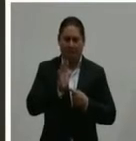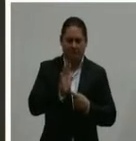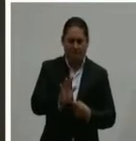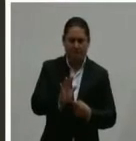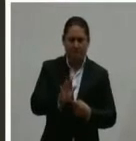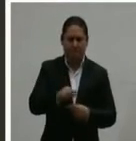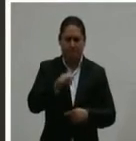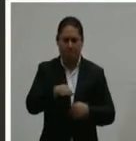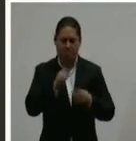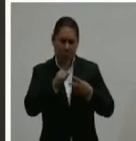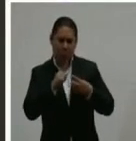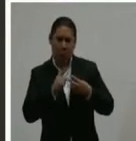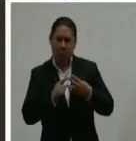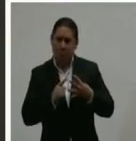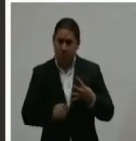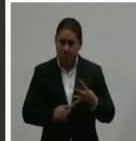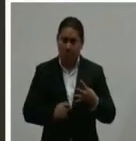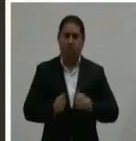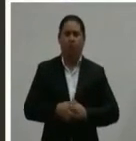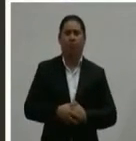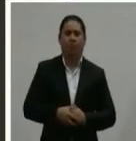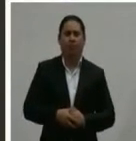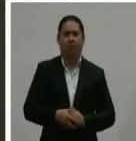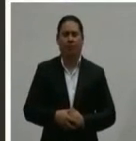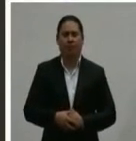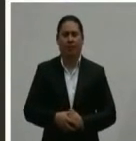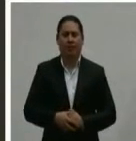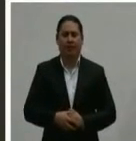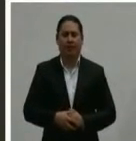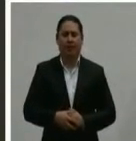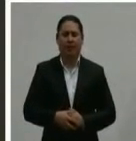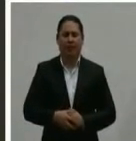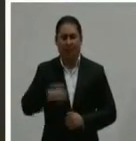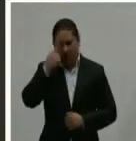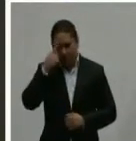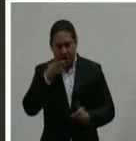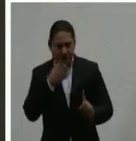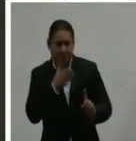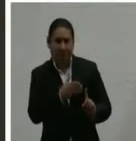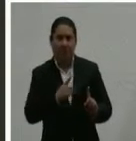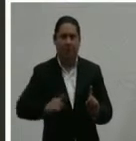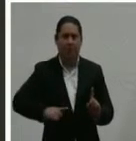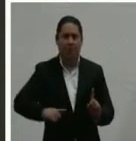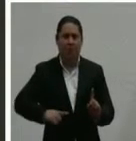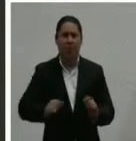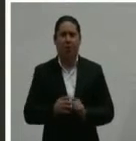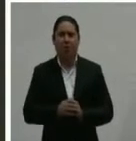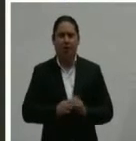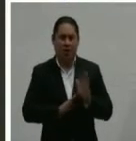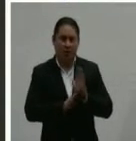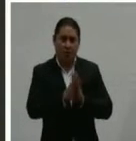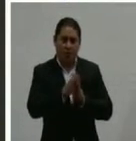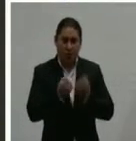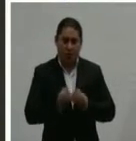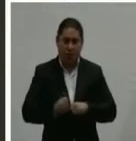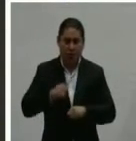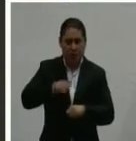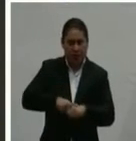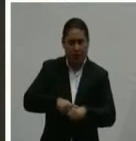esta clasificación armonizada la finalidad de gobierno, el desarrollo